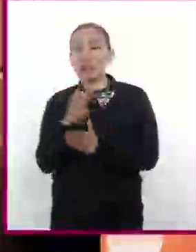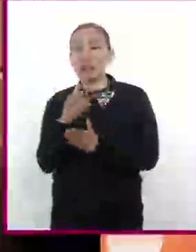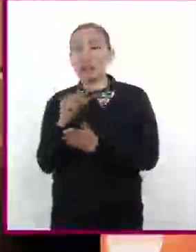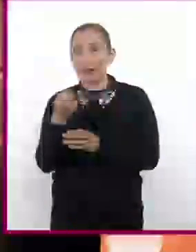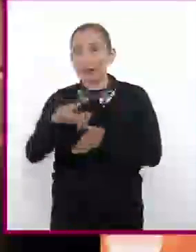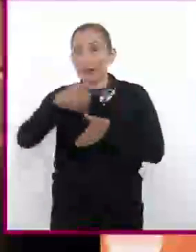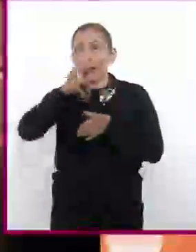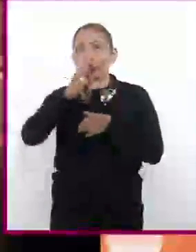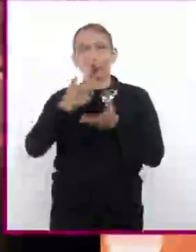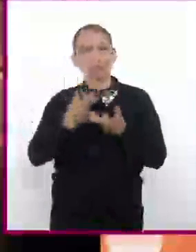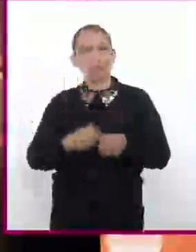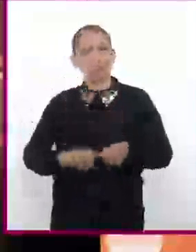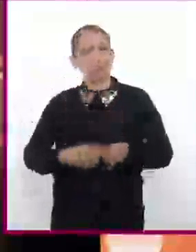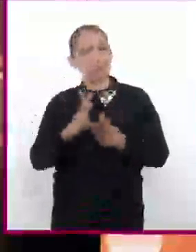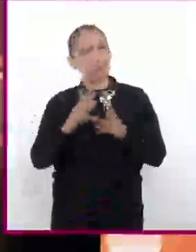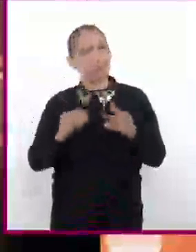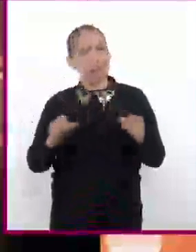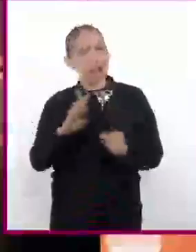sus propiedades básicas.